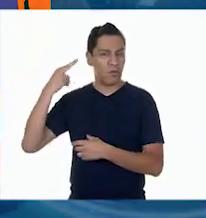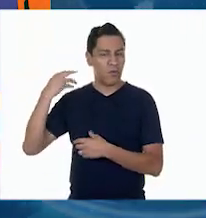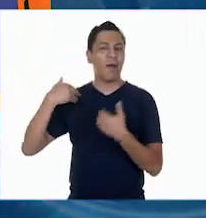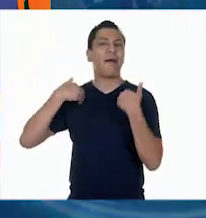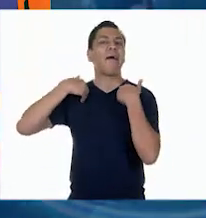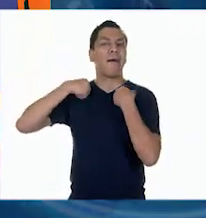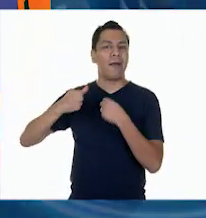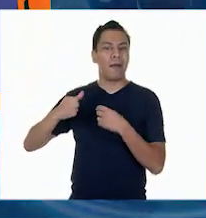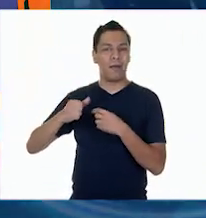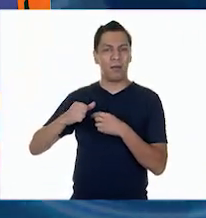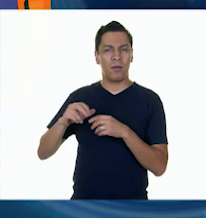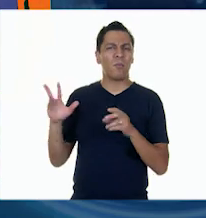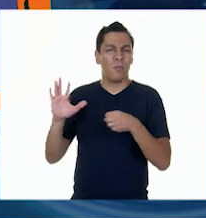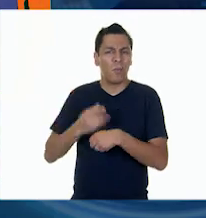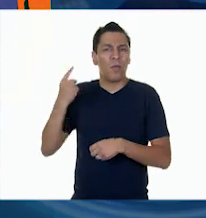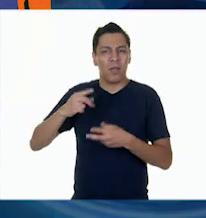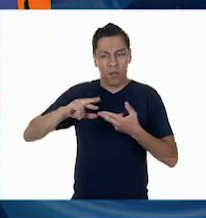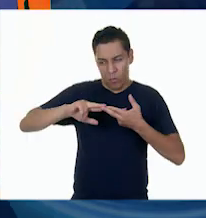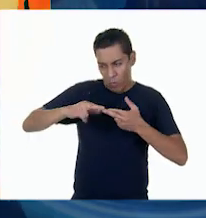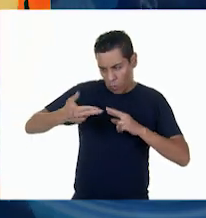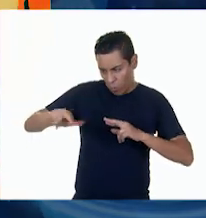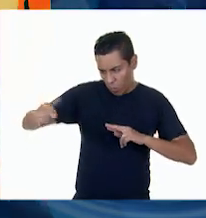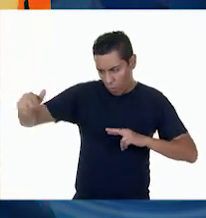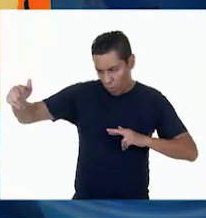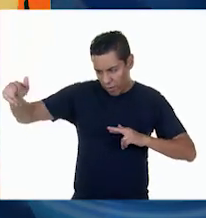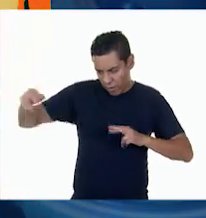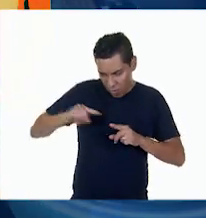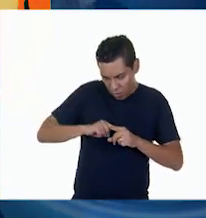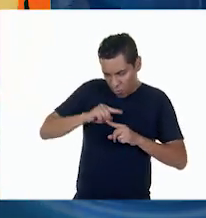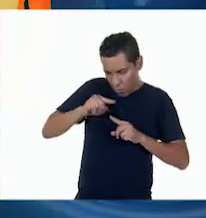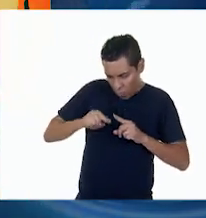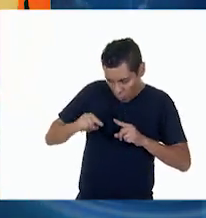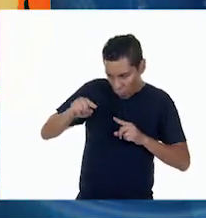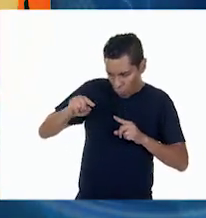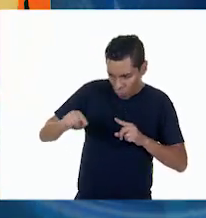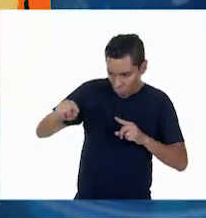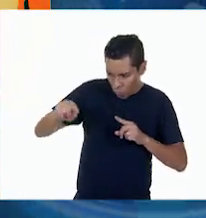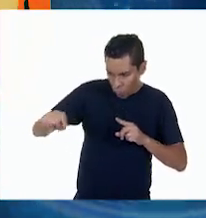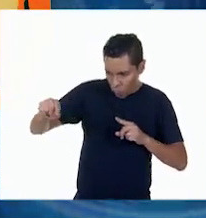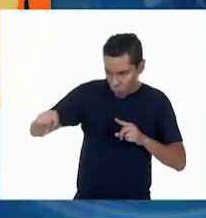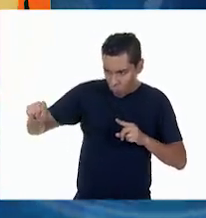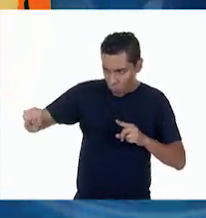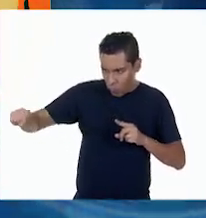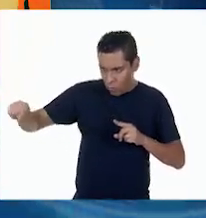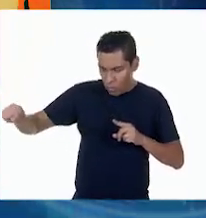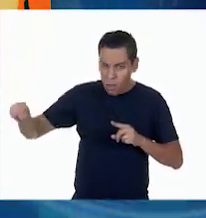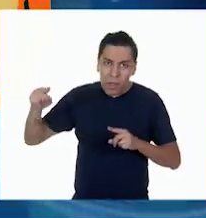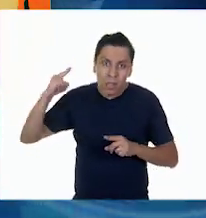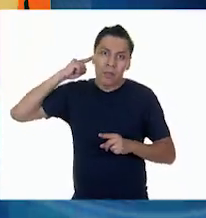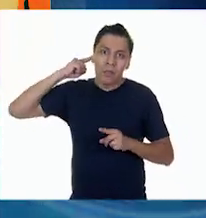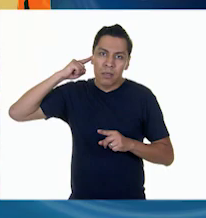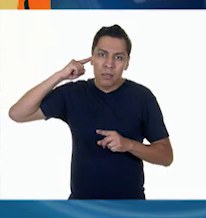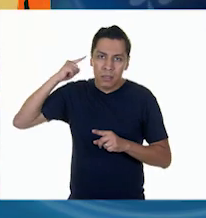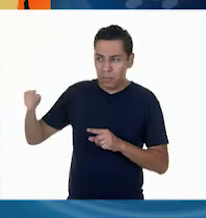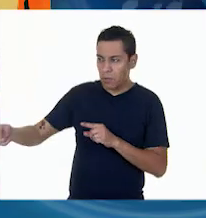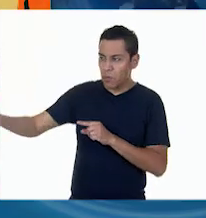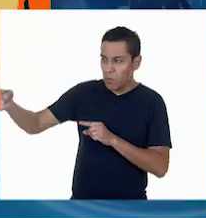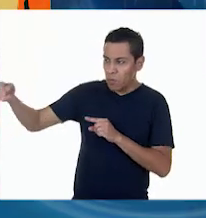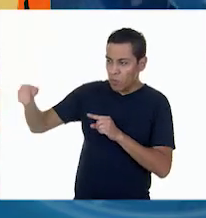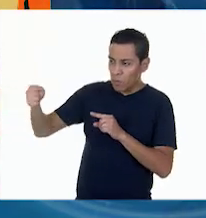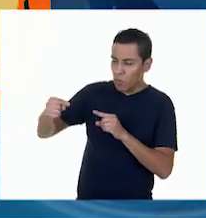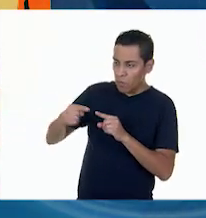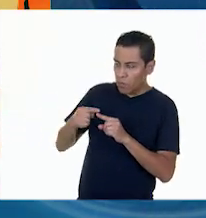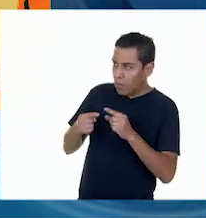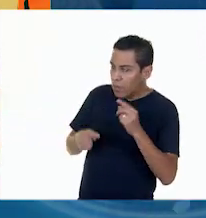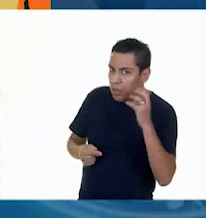qué se transmite? Porque por la cuerda va a ir transmitiendo todos esos volúmenes de presión, todas esas ondas de presión hasta el oído